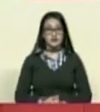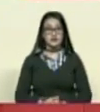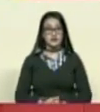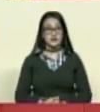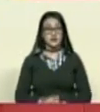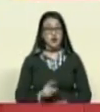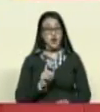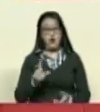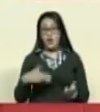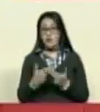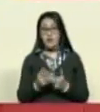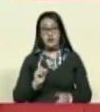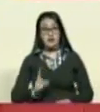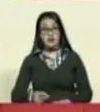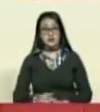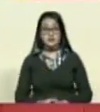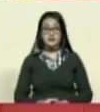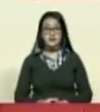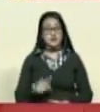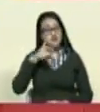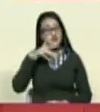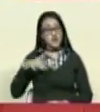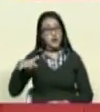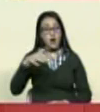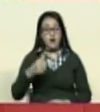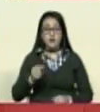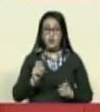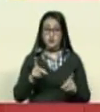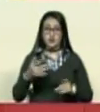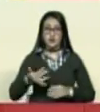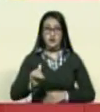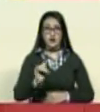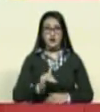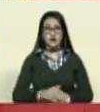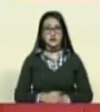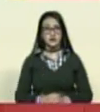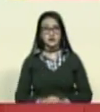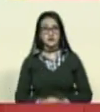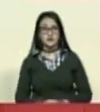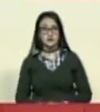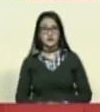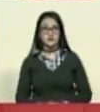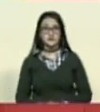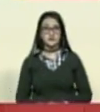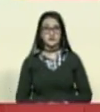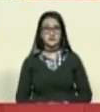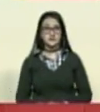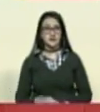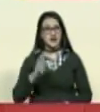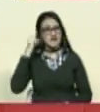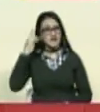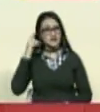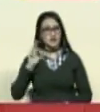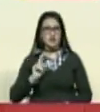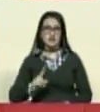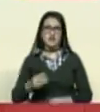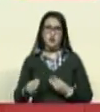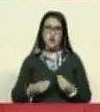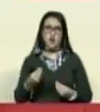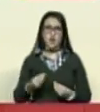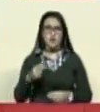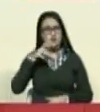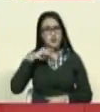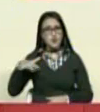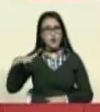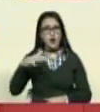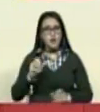Eso debe acabarse. El pueblo tiene la gran oportunidad, hermanos militares, permítanme esta reflexión. El pueblo